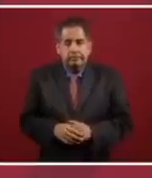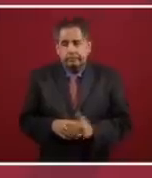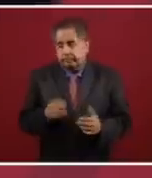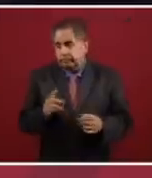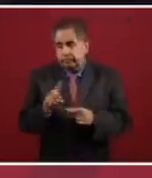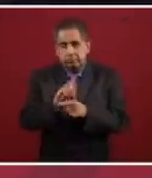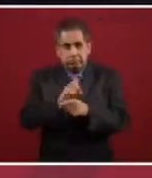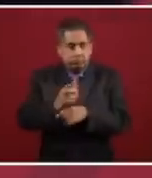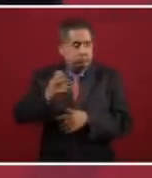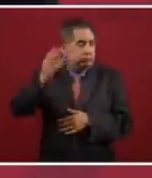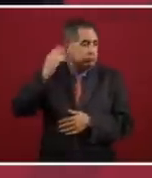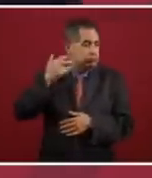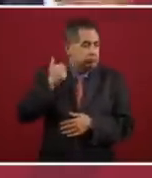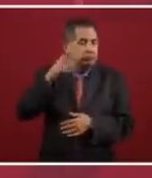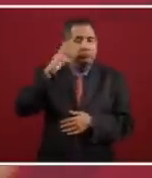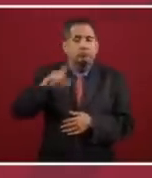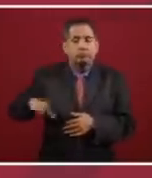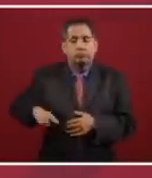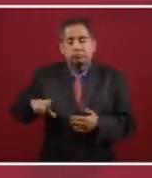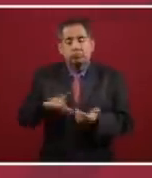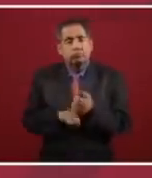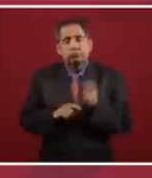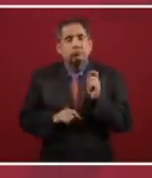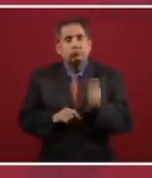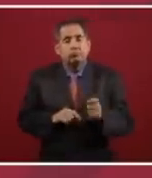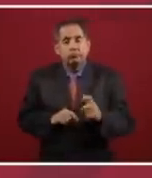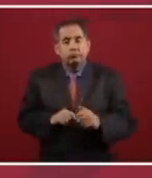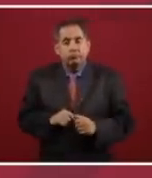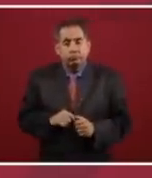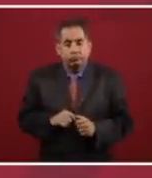desde el gobierno de,